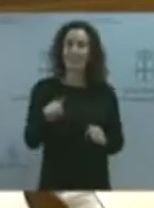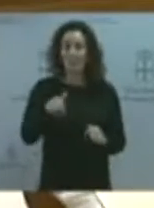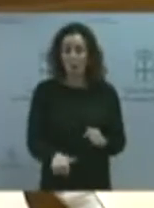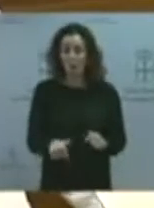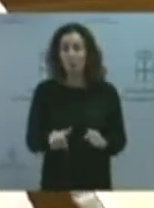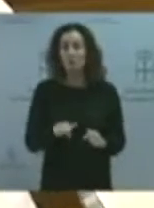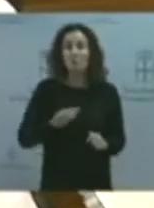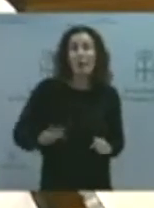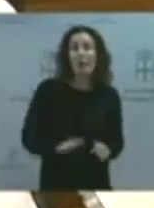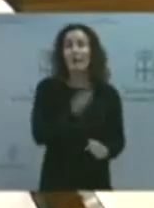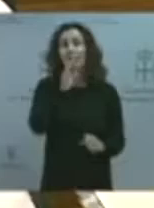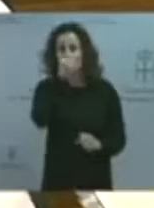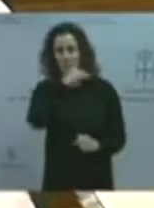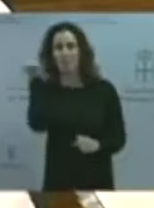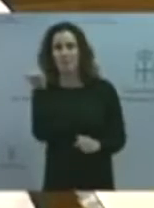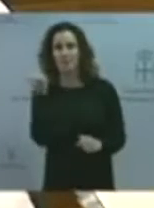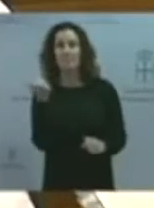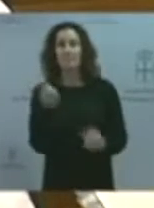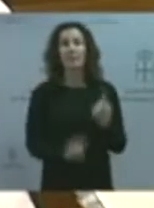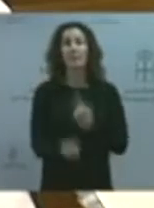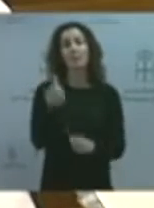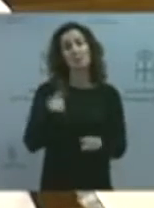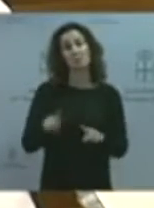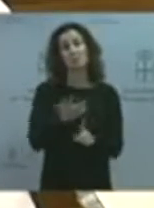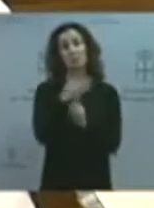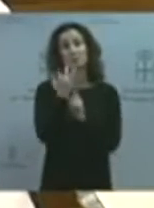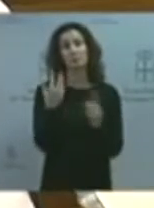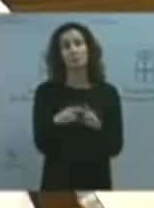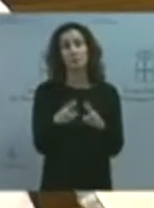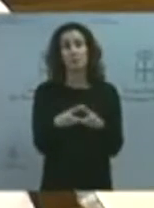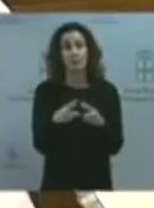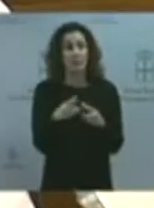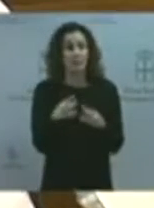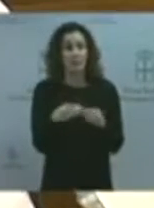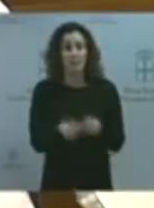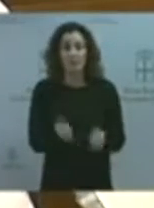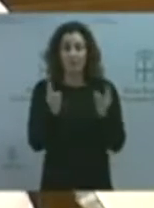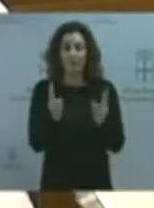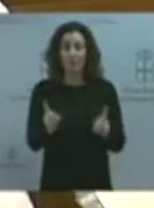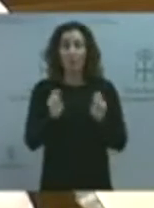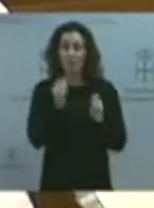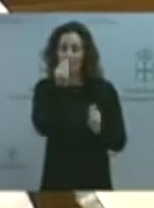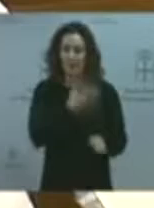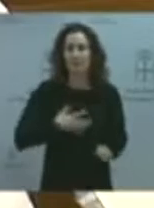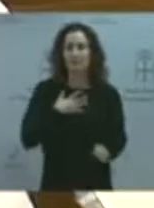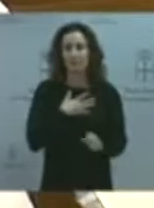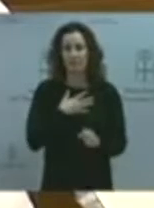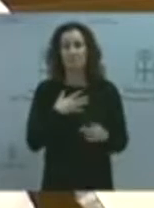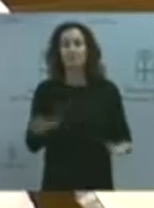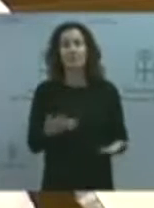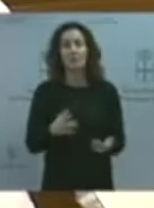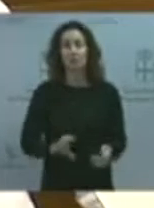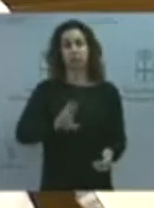fundamentales del contexto democrático que dio luz a nuestro sistema de bienestar. Las rentas altas en España pagan un